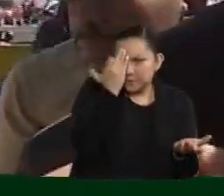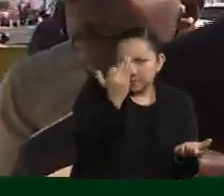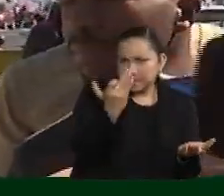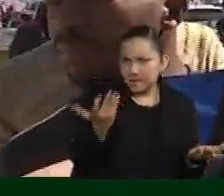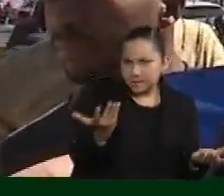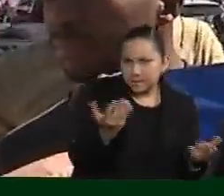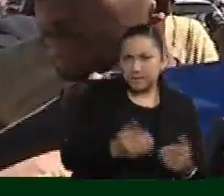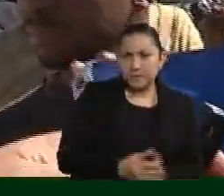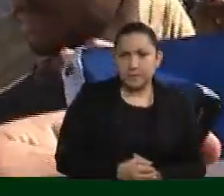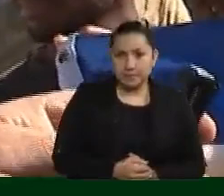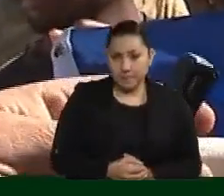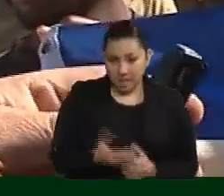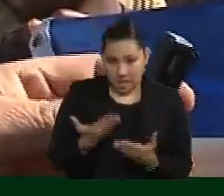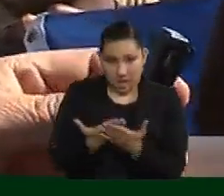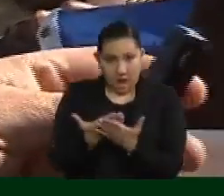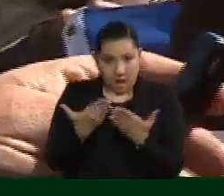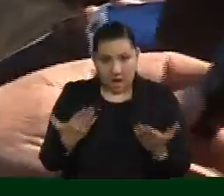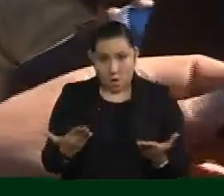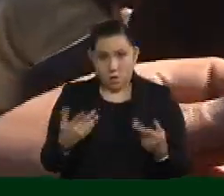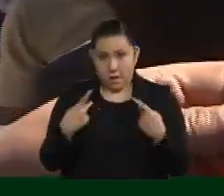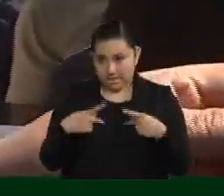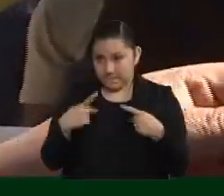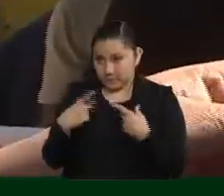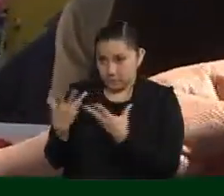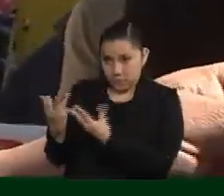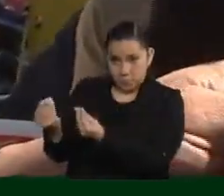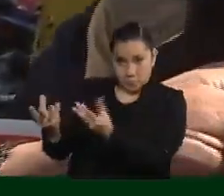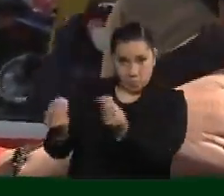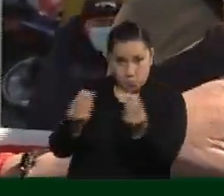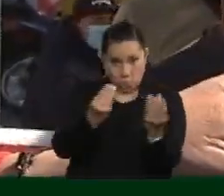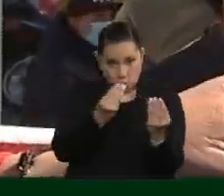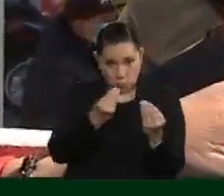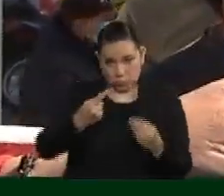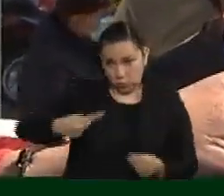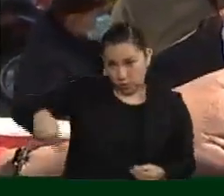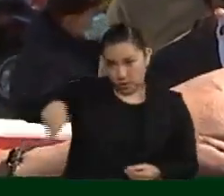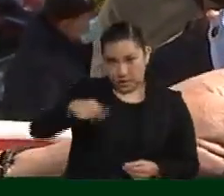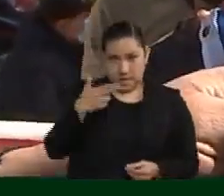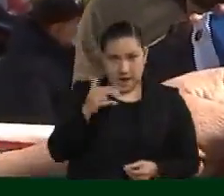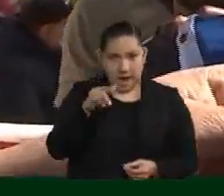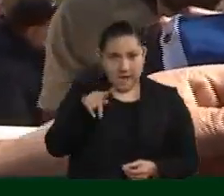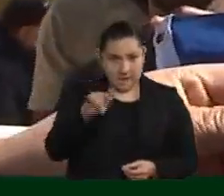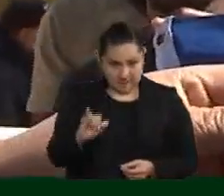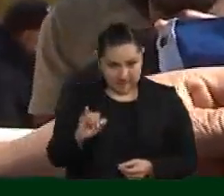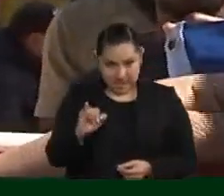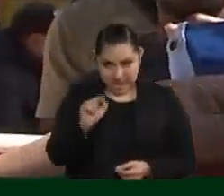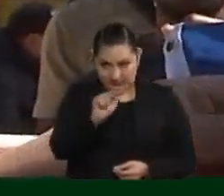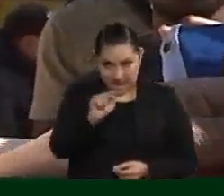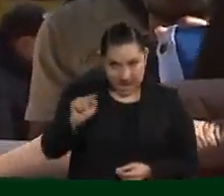día, miles de hermanos haitianos están